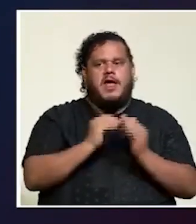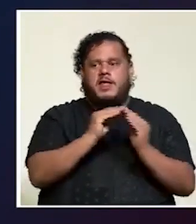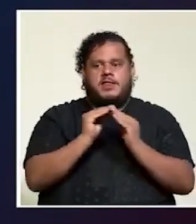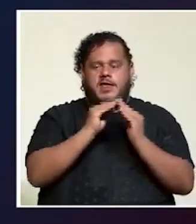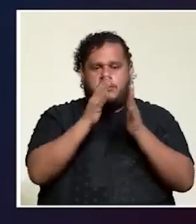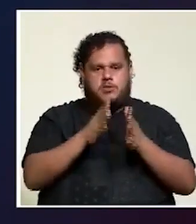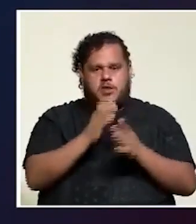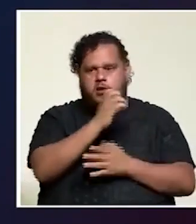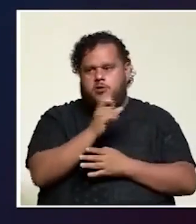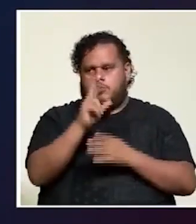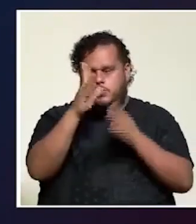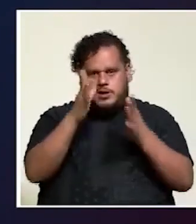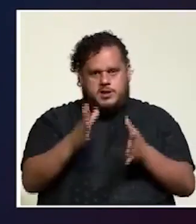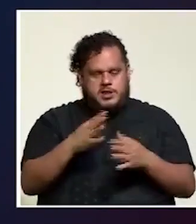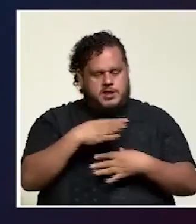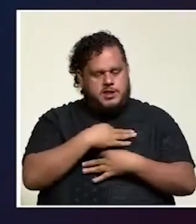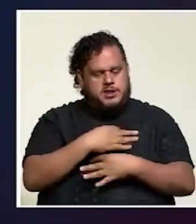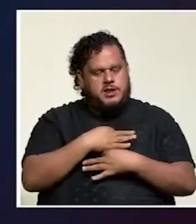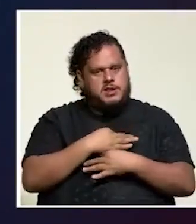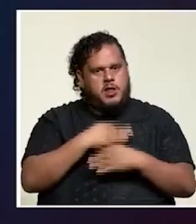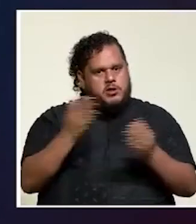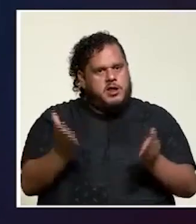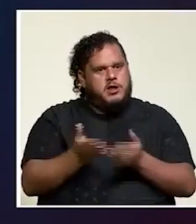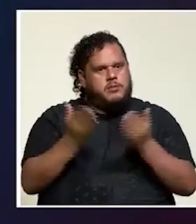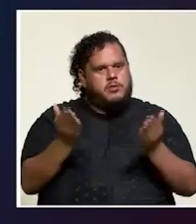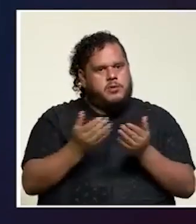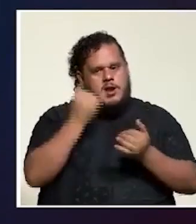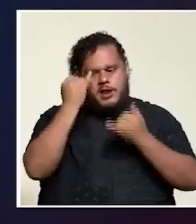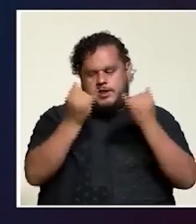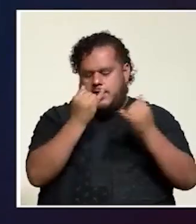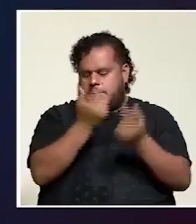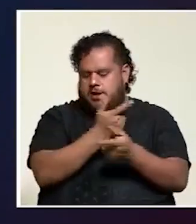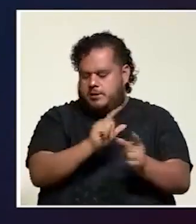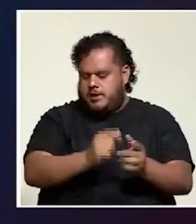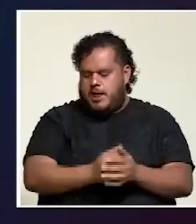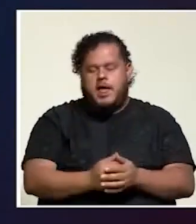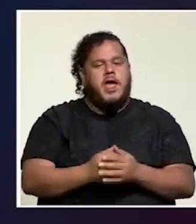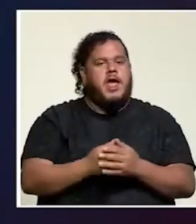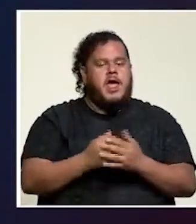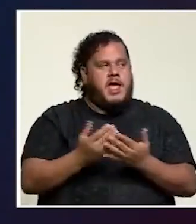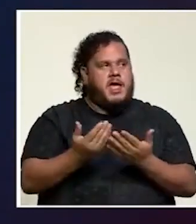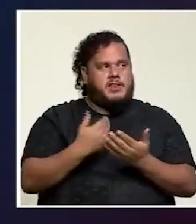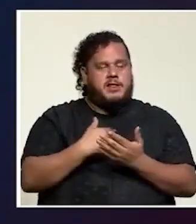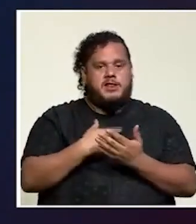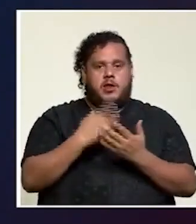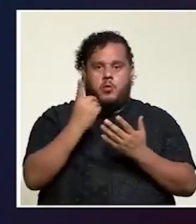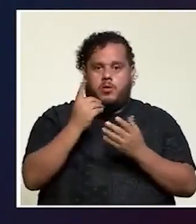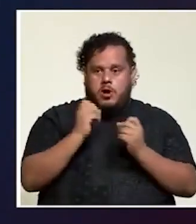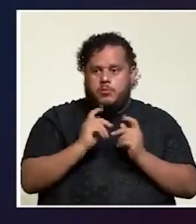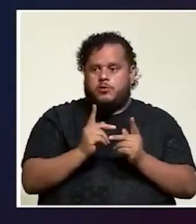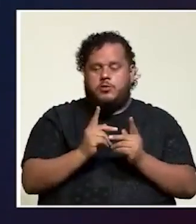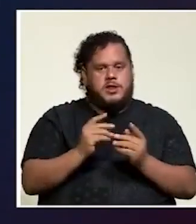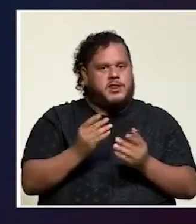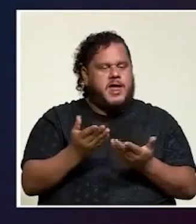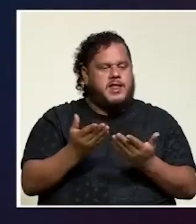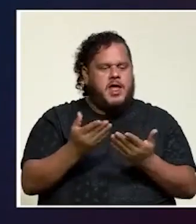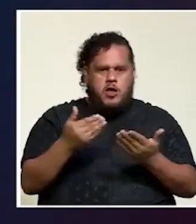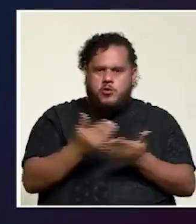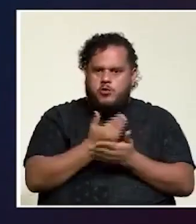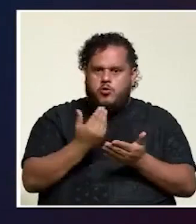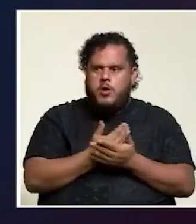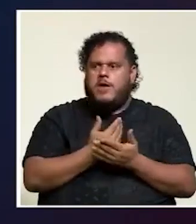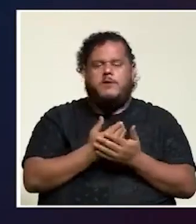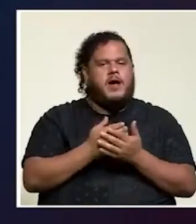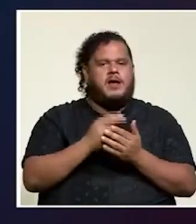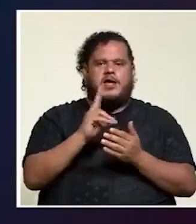ciudadanos costarricenses interesados en promover las ideas de la libertad, en promover una opción fresca al electorado costarricense, que no sea